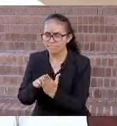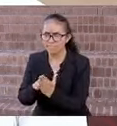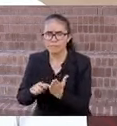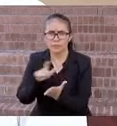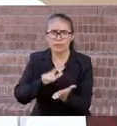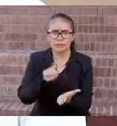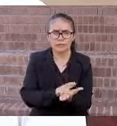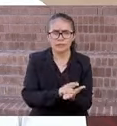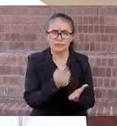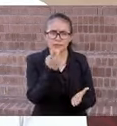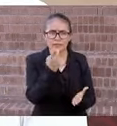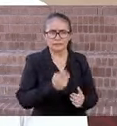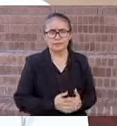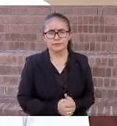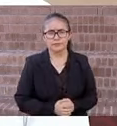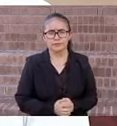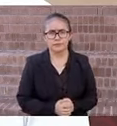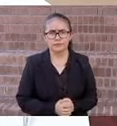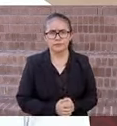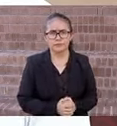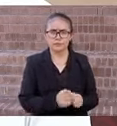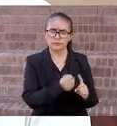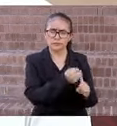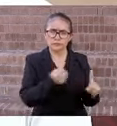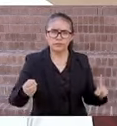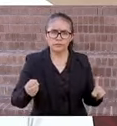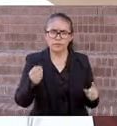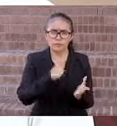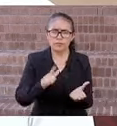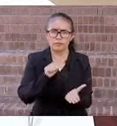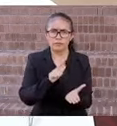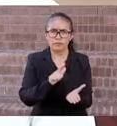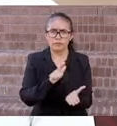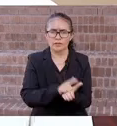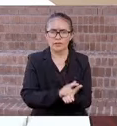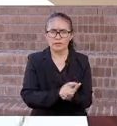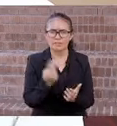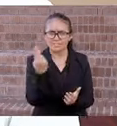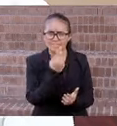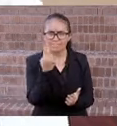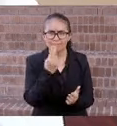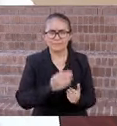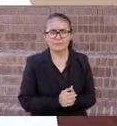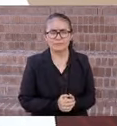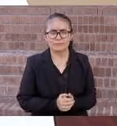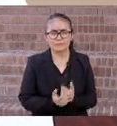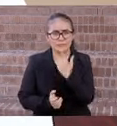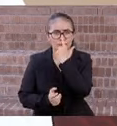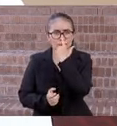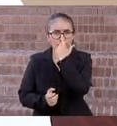ese ordenamiento legal se necesitaría